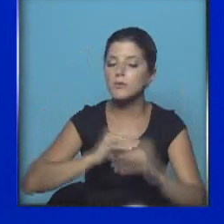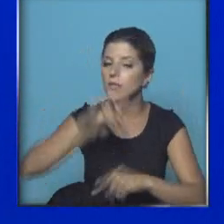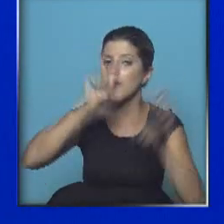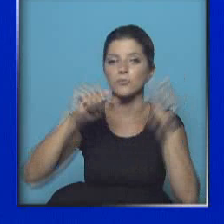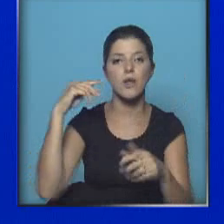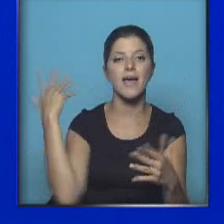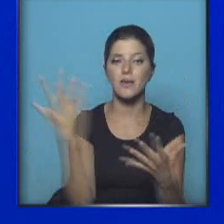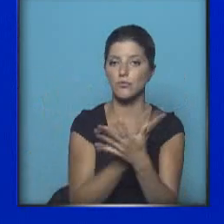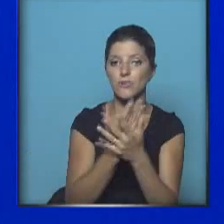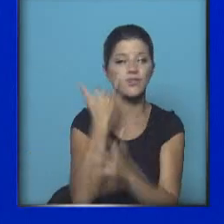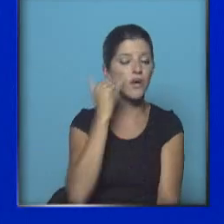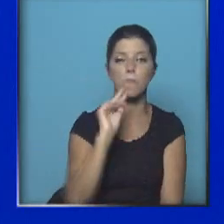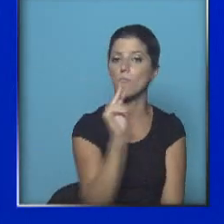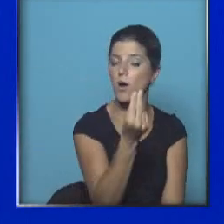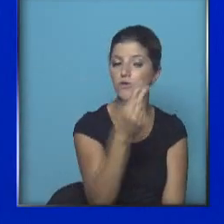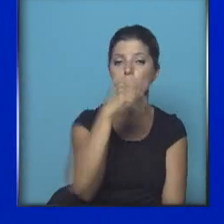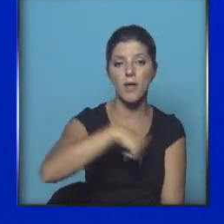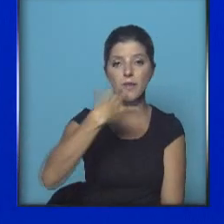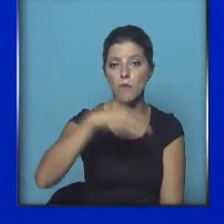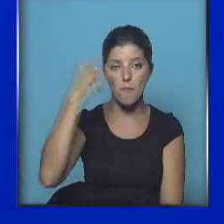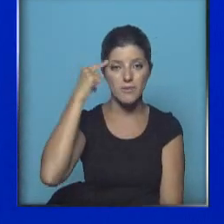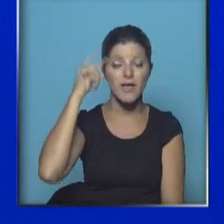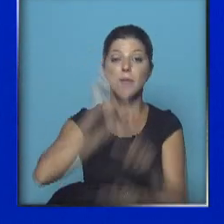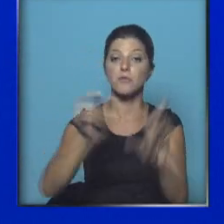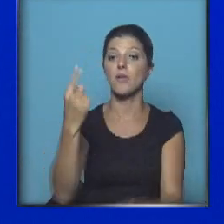víctimas, están muertos, hay que pensar en los vivos.